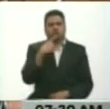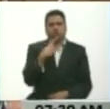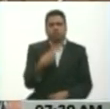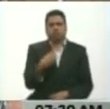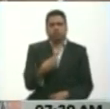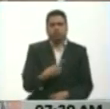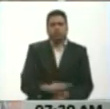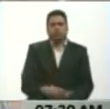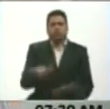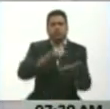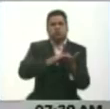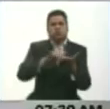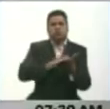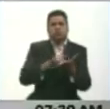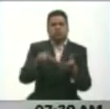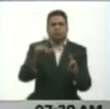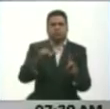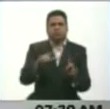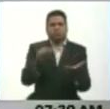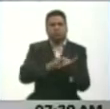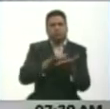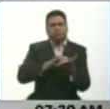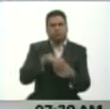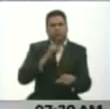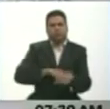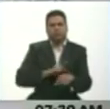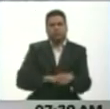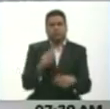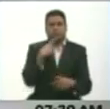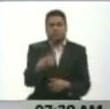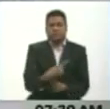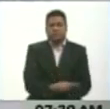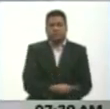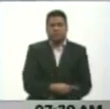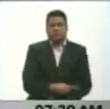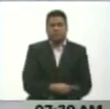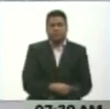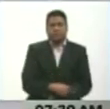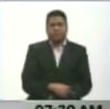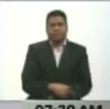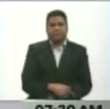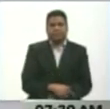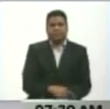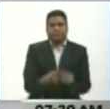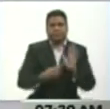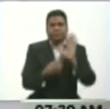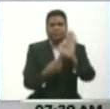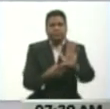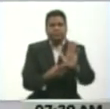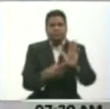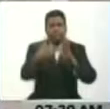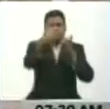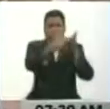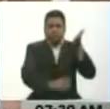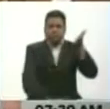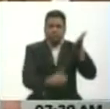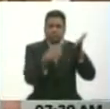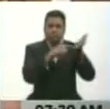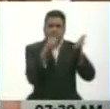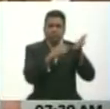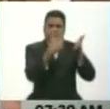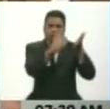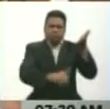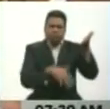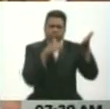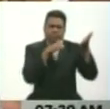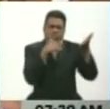maniático e incapaz Maduro y sus delirios de conspiraciones. Y lo acompañan de una foto donde aparezco yo